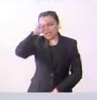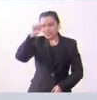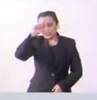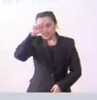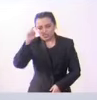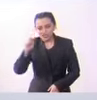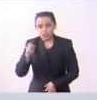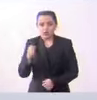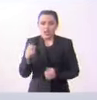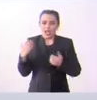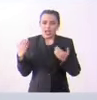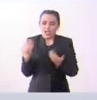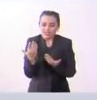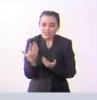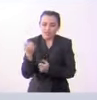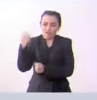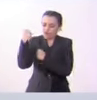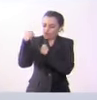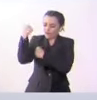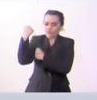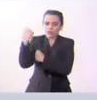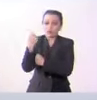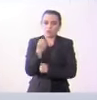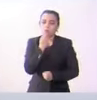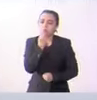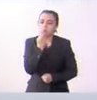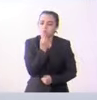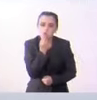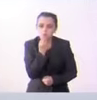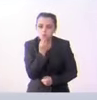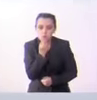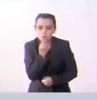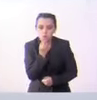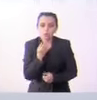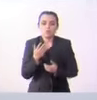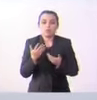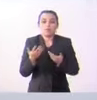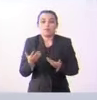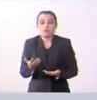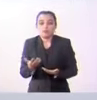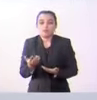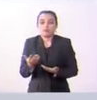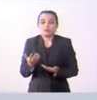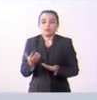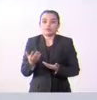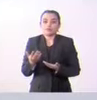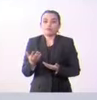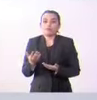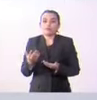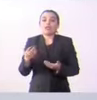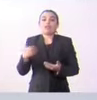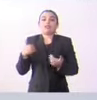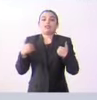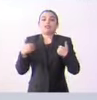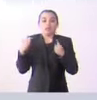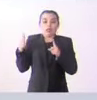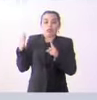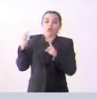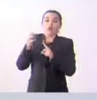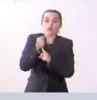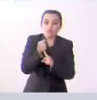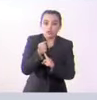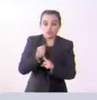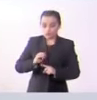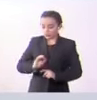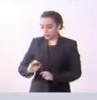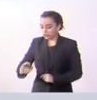el trabajo los ha envejecido, pero ellos siguen luchando porque tienen un objetivo: tener a su familia mejor. Esto quiere